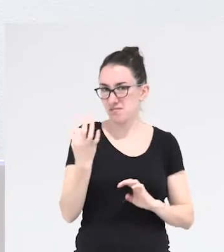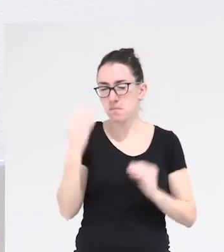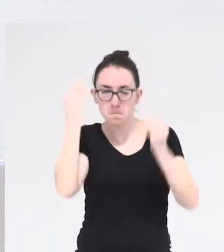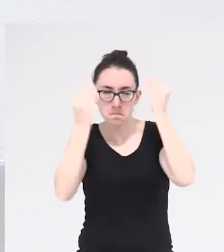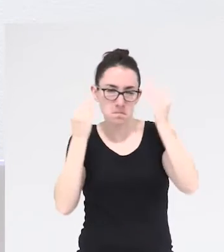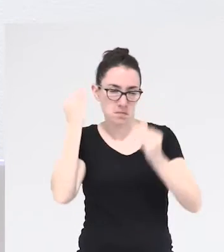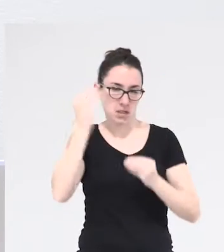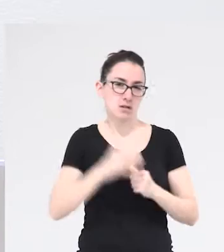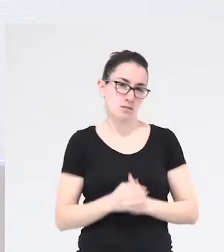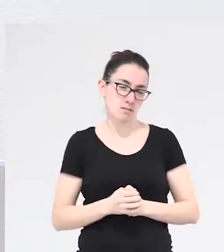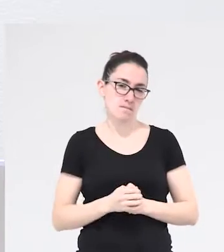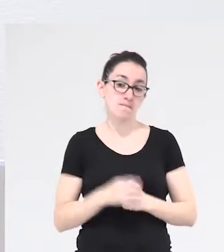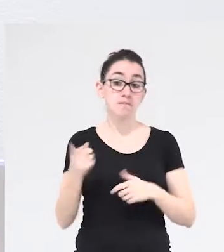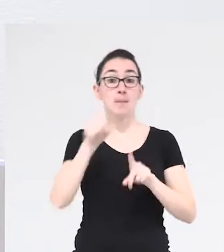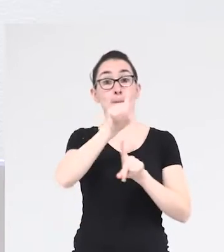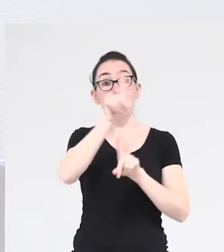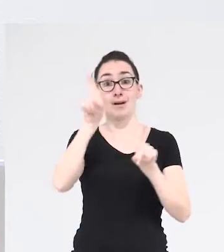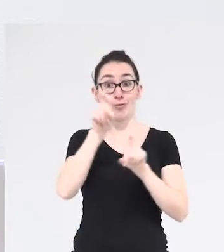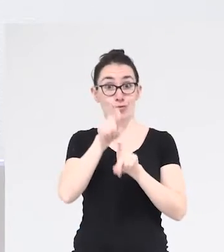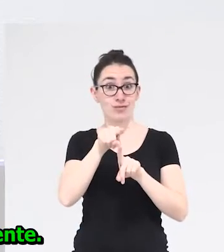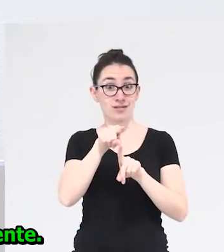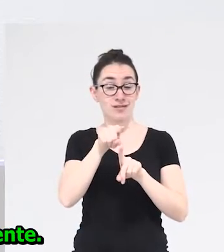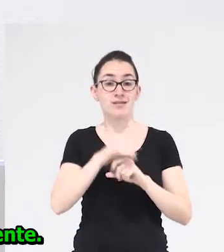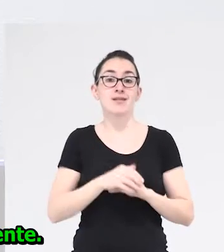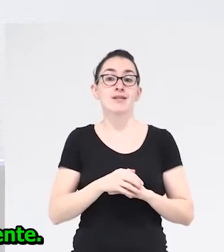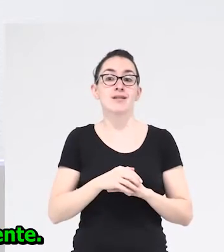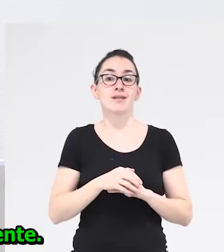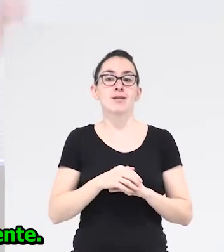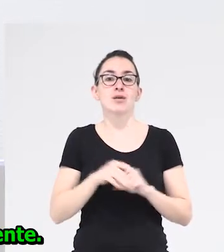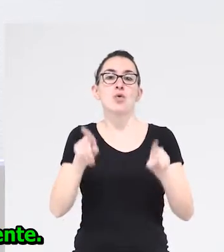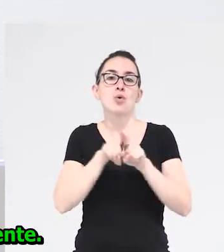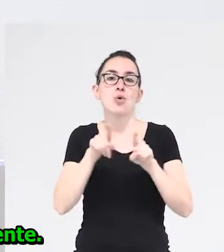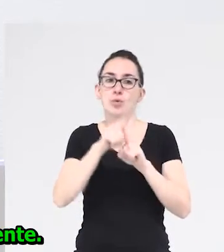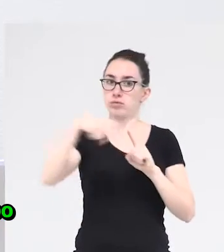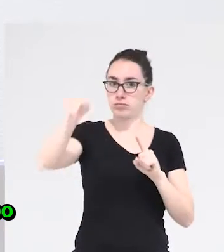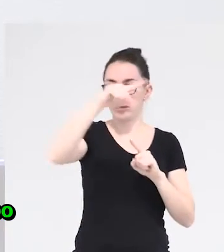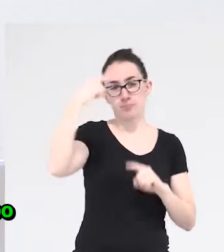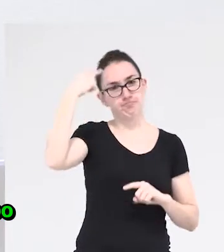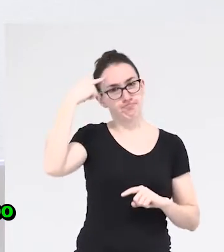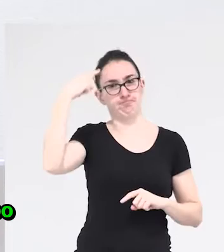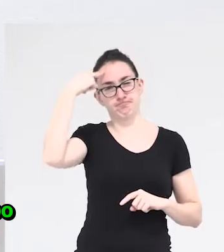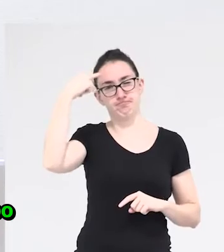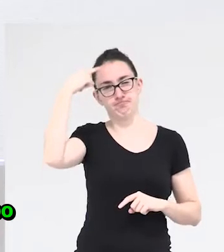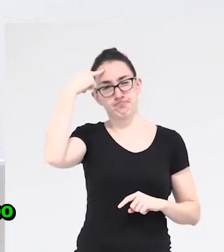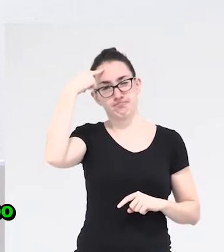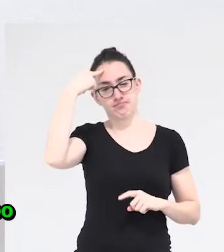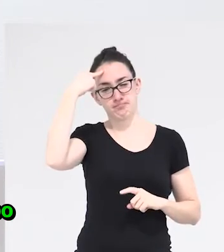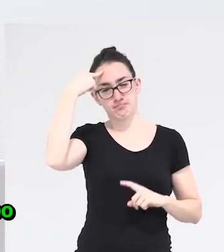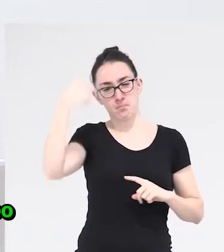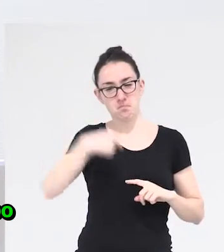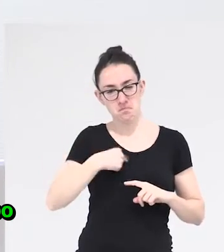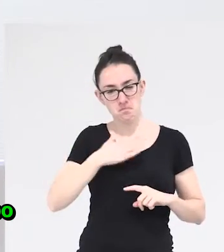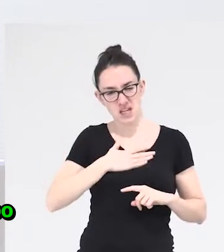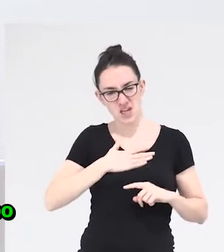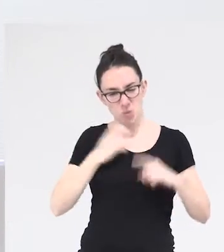Entonces, esta pregunta, la idea es que la mantengamos presente, ¿no? O sea, ¿qué significa